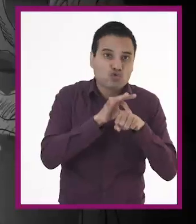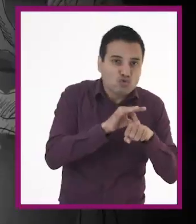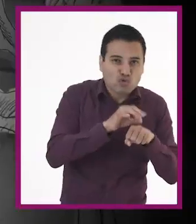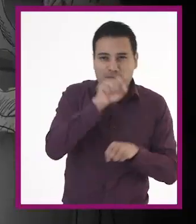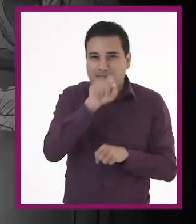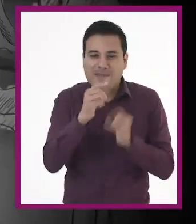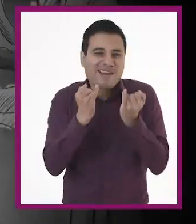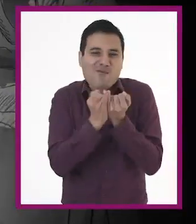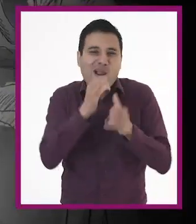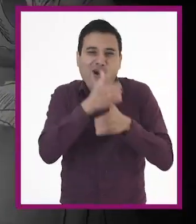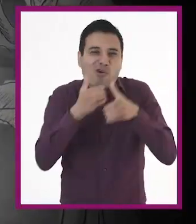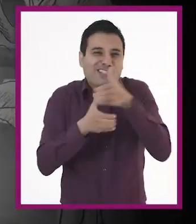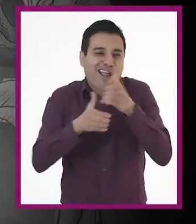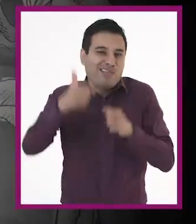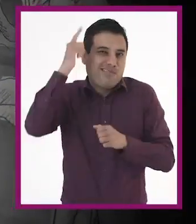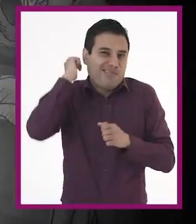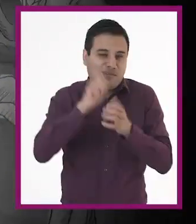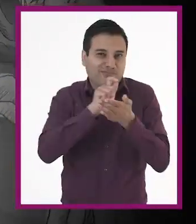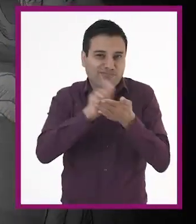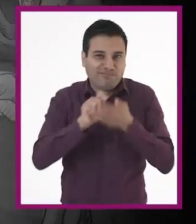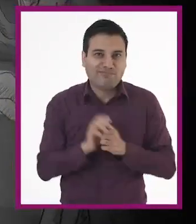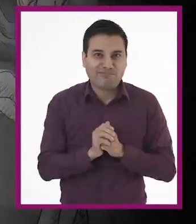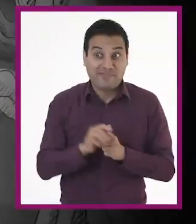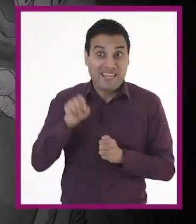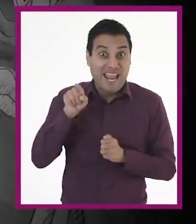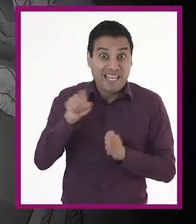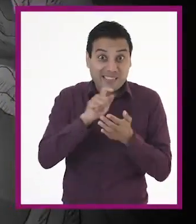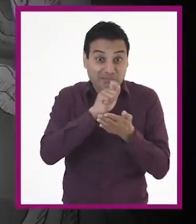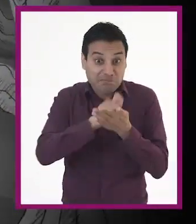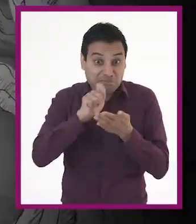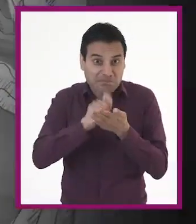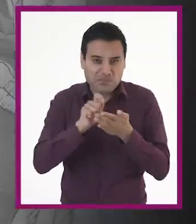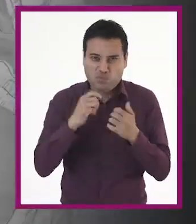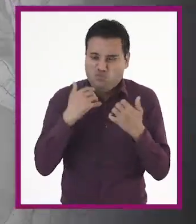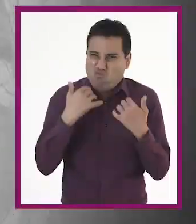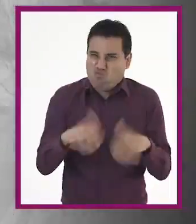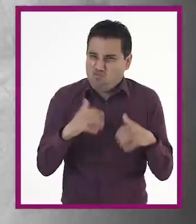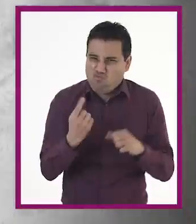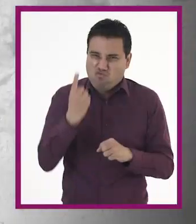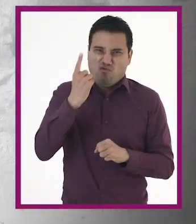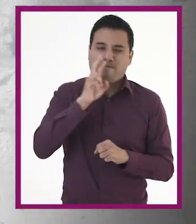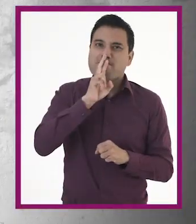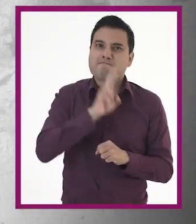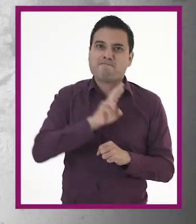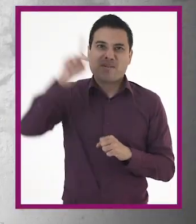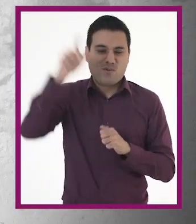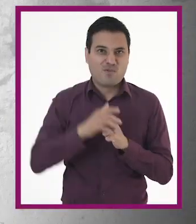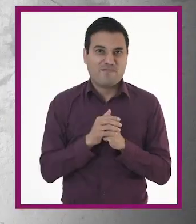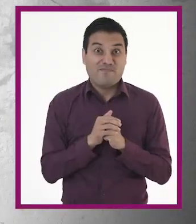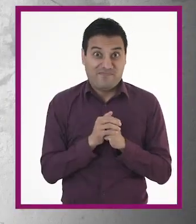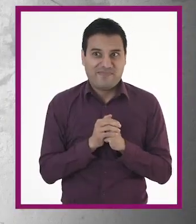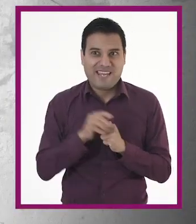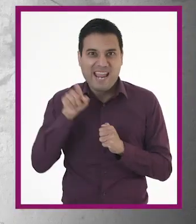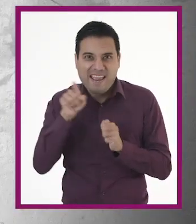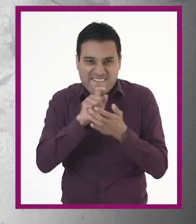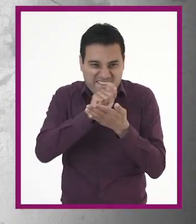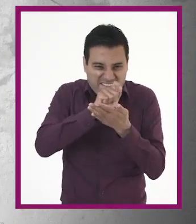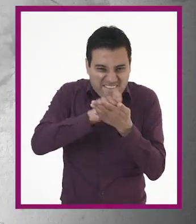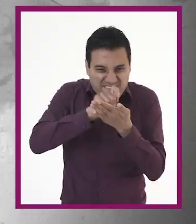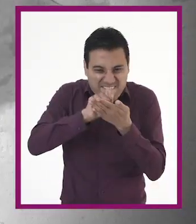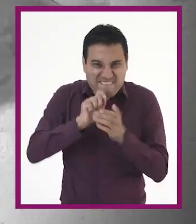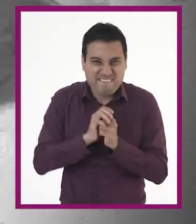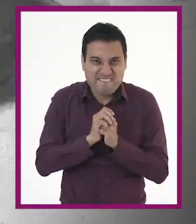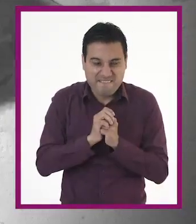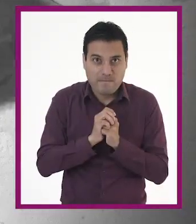los límites de la locura. Amparo Dávila trazó un sendero único en nuestras letras y con una perversa malicia